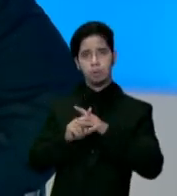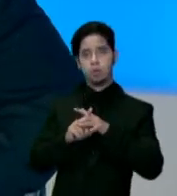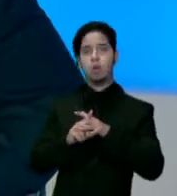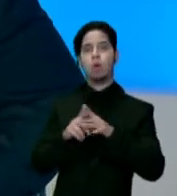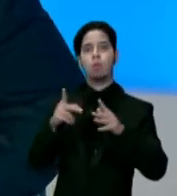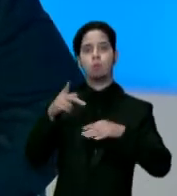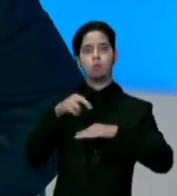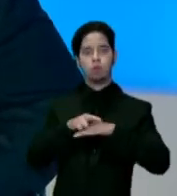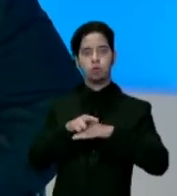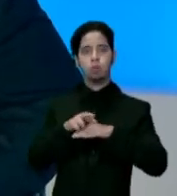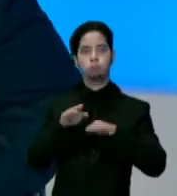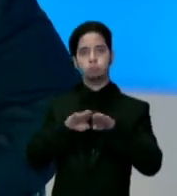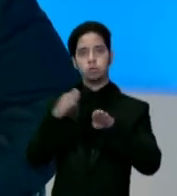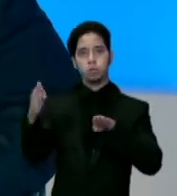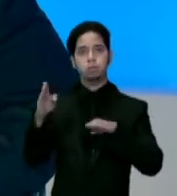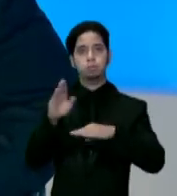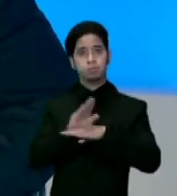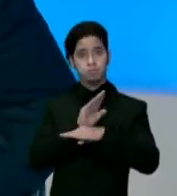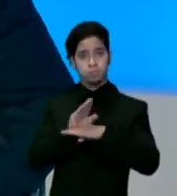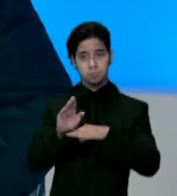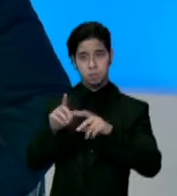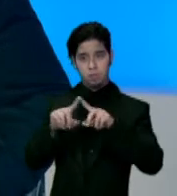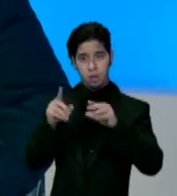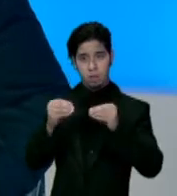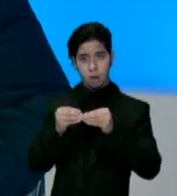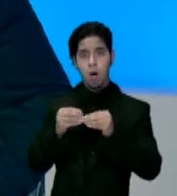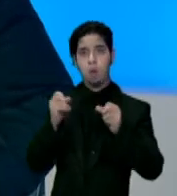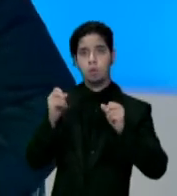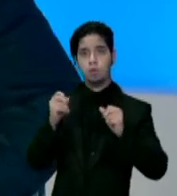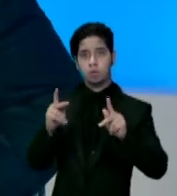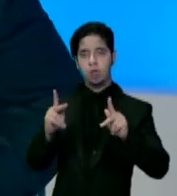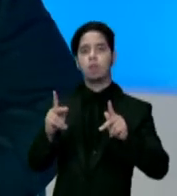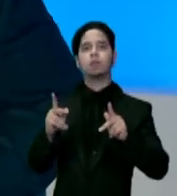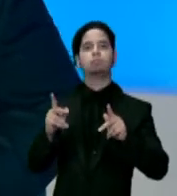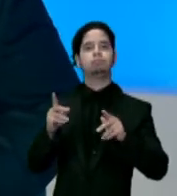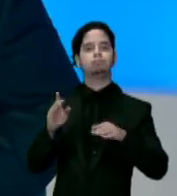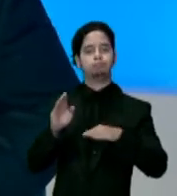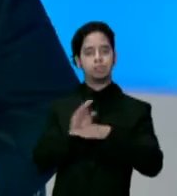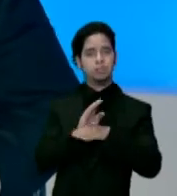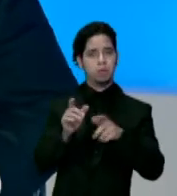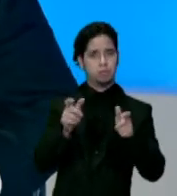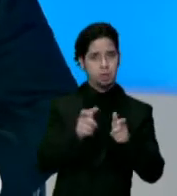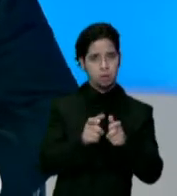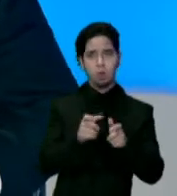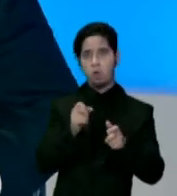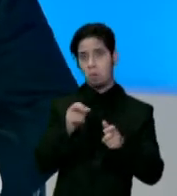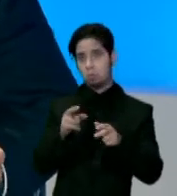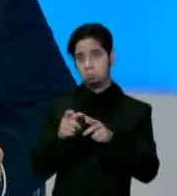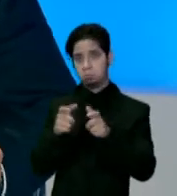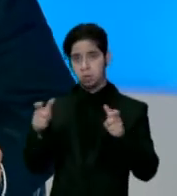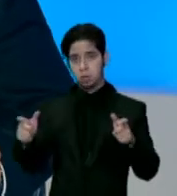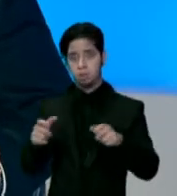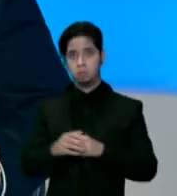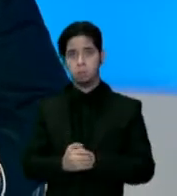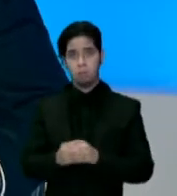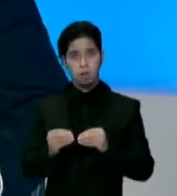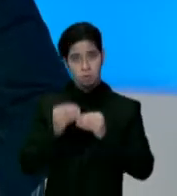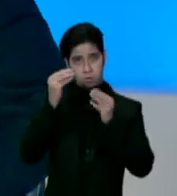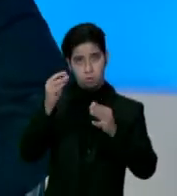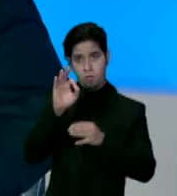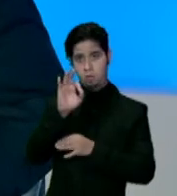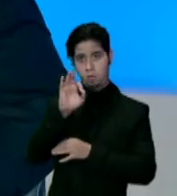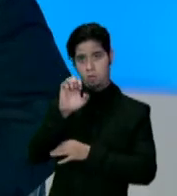for Business, una actividad para ampliar las oportunidades de nuestros pequeños y medianos comerciantes. Como nos dice Félix Alemán, en el encuentro también